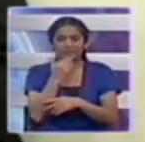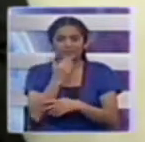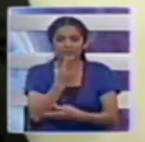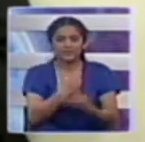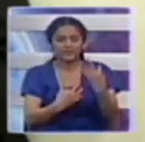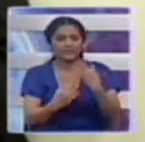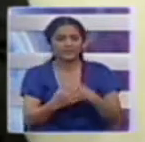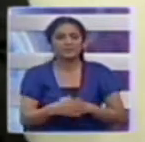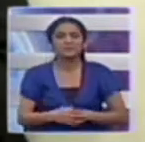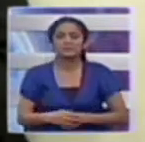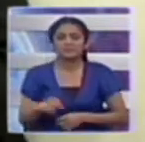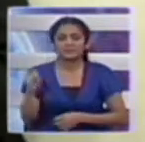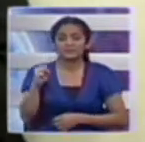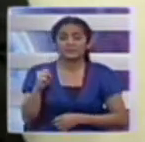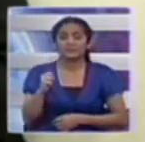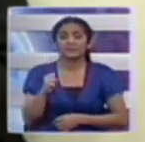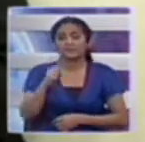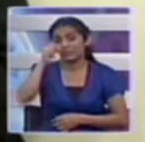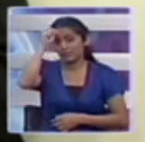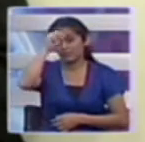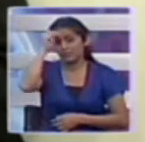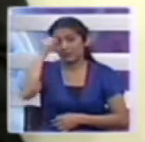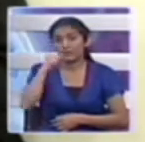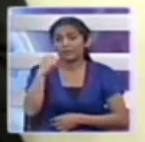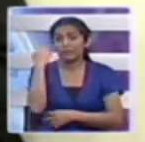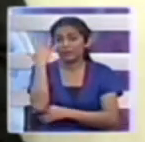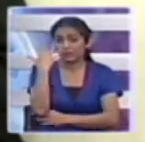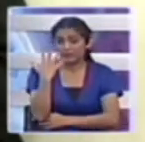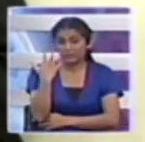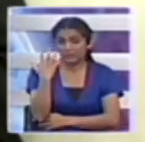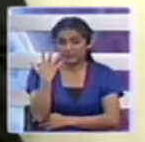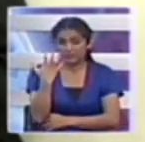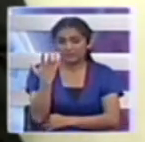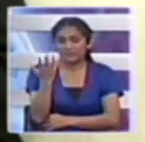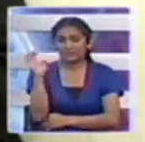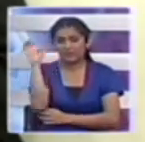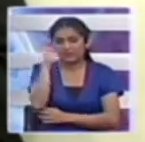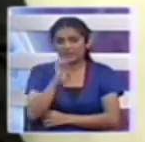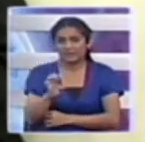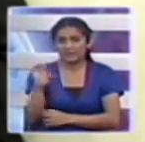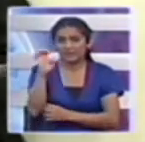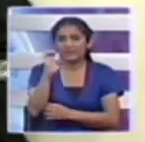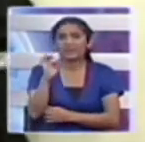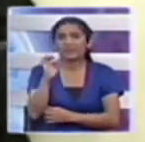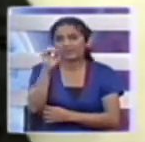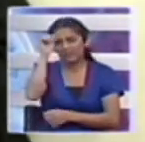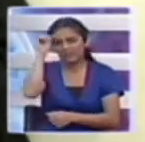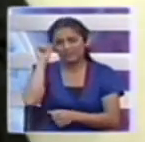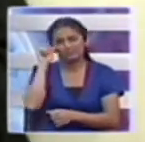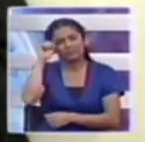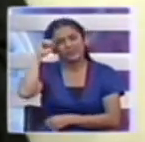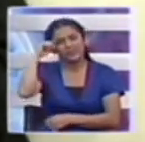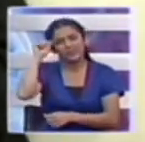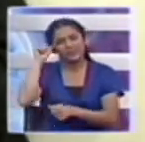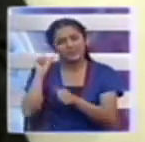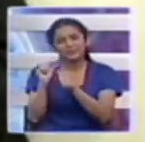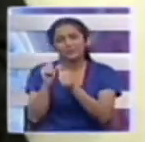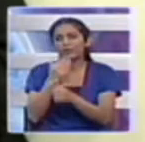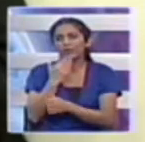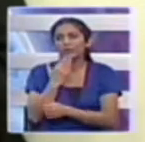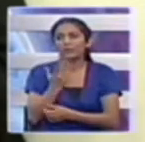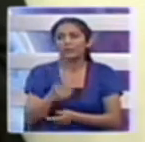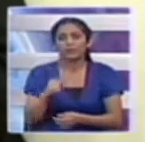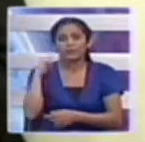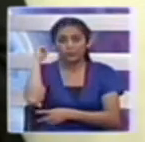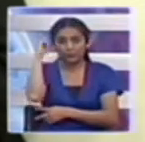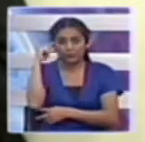domingo 15 celebramos 10 años de este proceso de cambio que tanto bien le ha hecho al país y nos vamos a reunir con muchísima